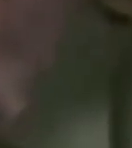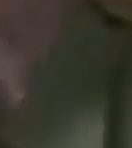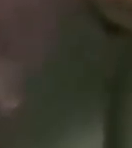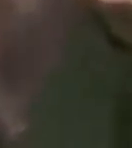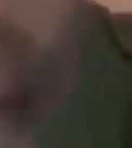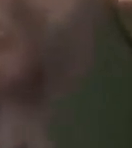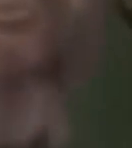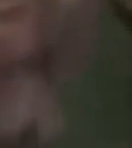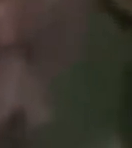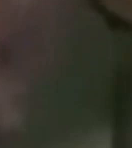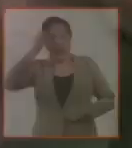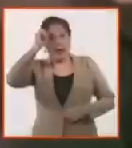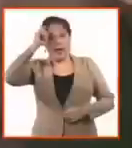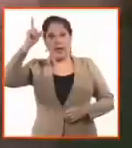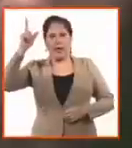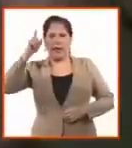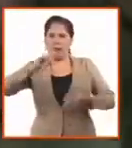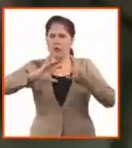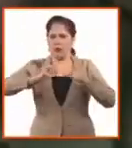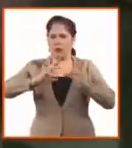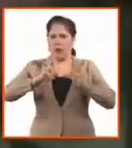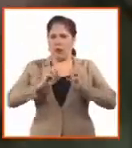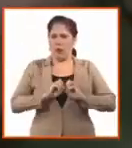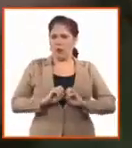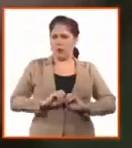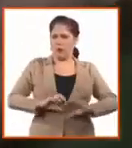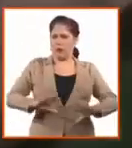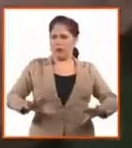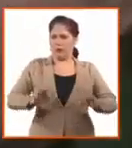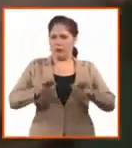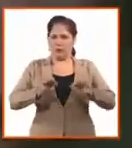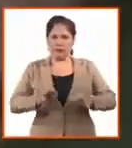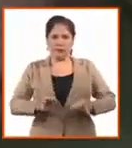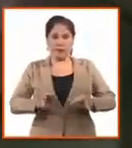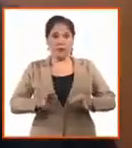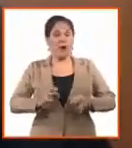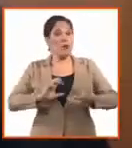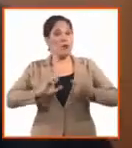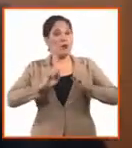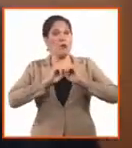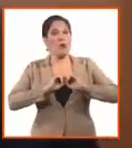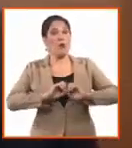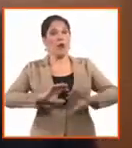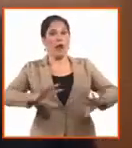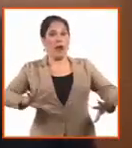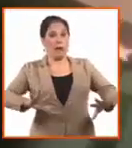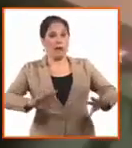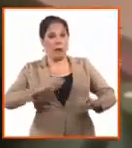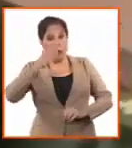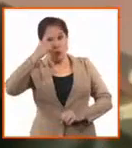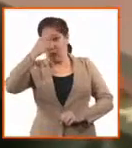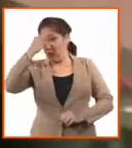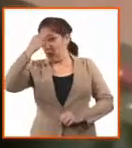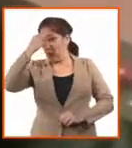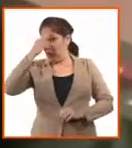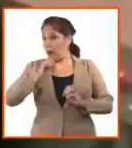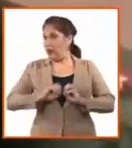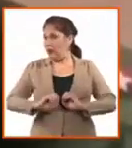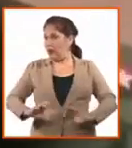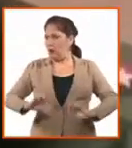si ideas y maestro entereza su ejemplo una fuerza